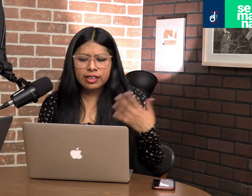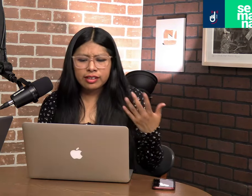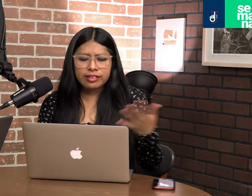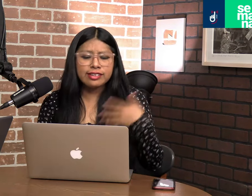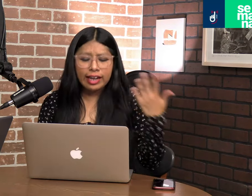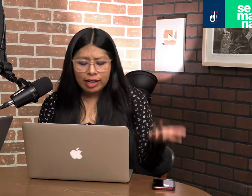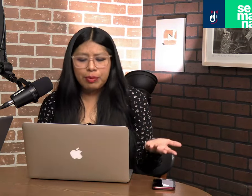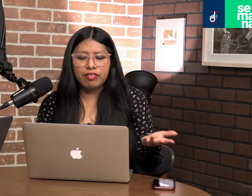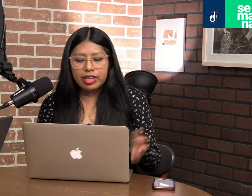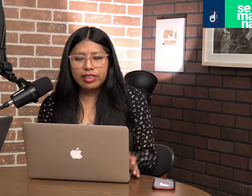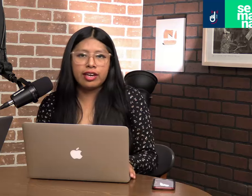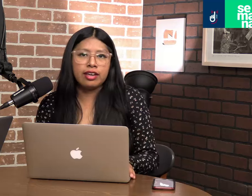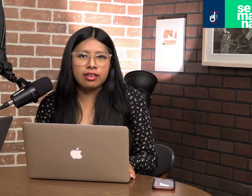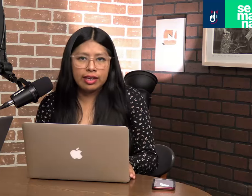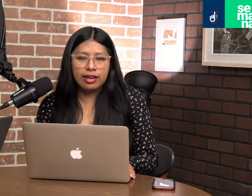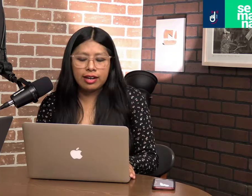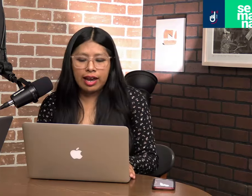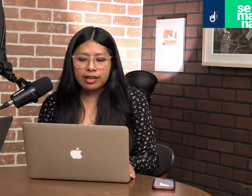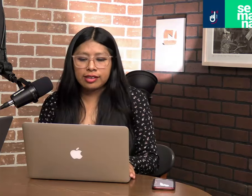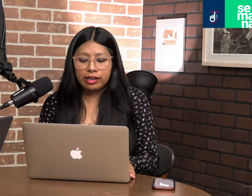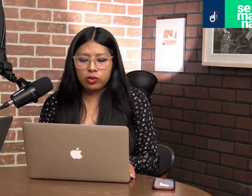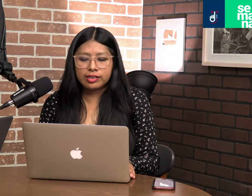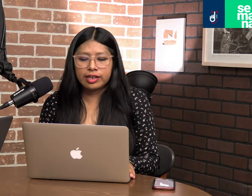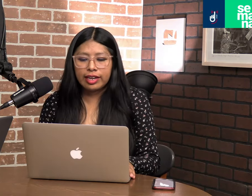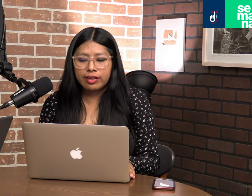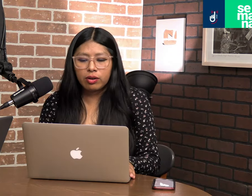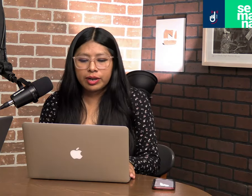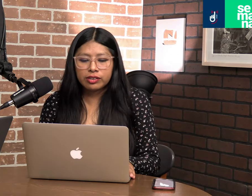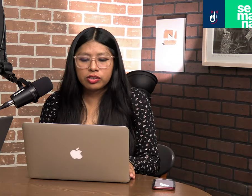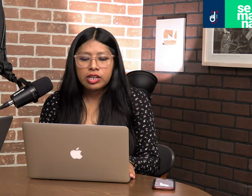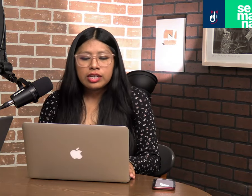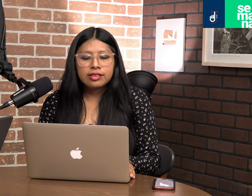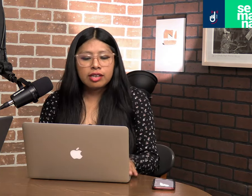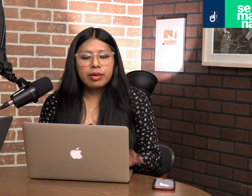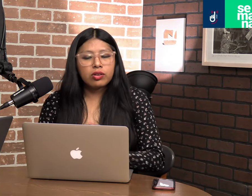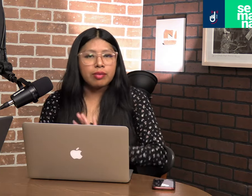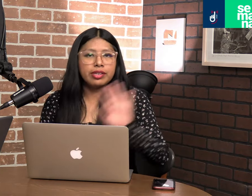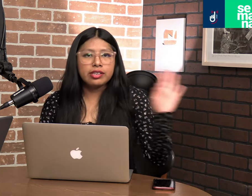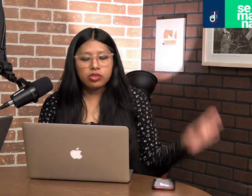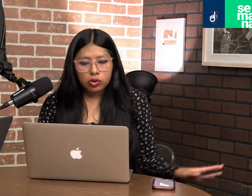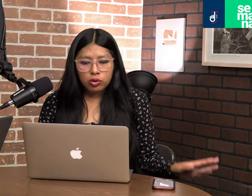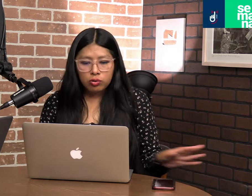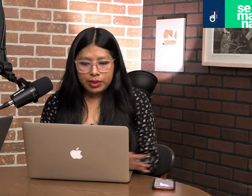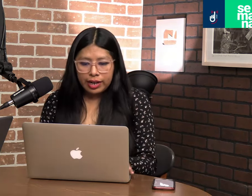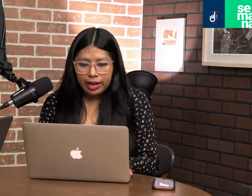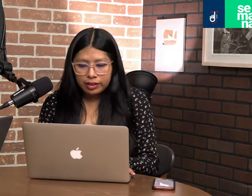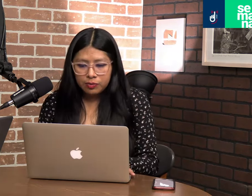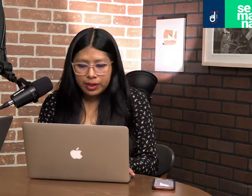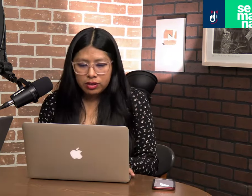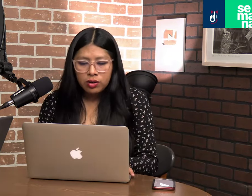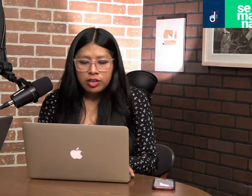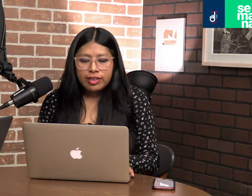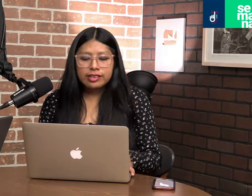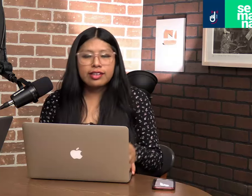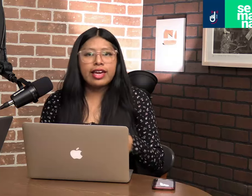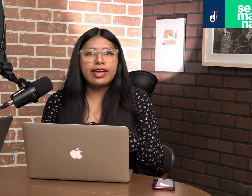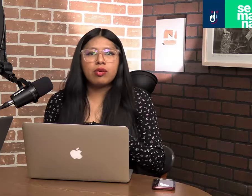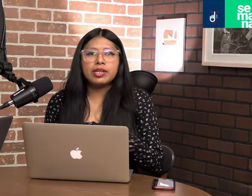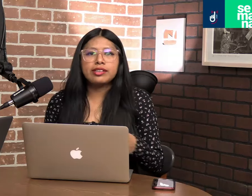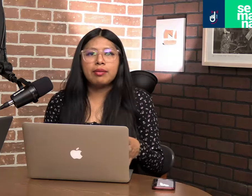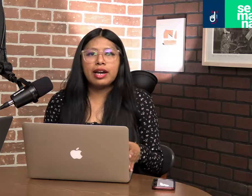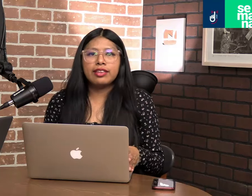dice destaca el perfil de de la actual secretaria de gobernación sin embargo también dice yo no opinaré al respecto desde